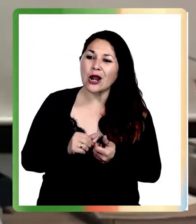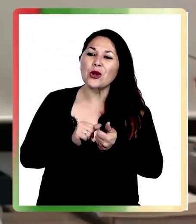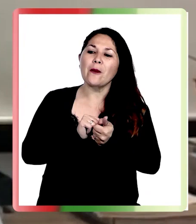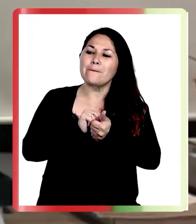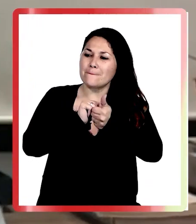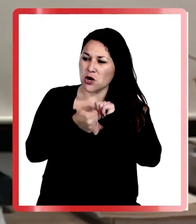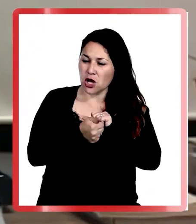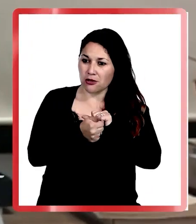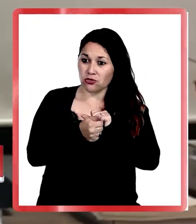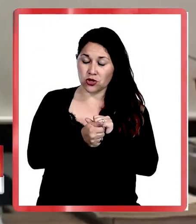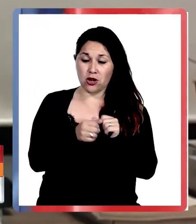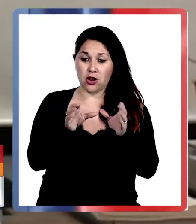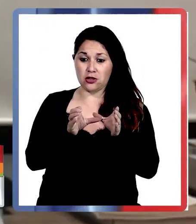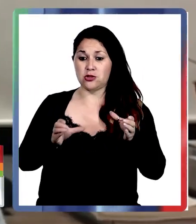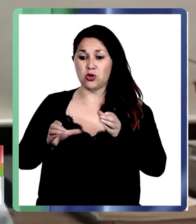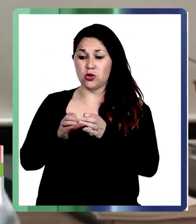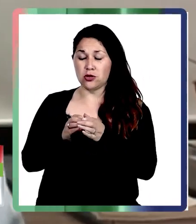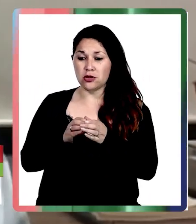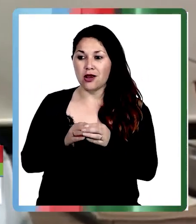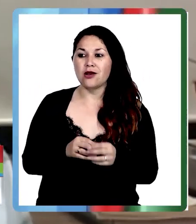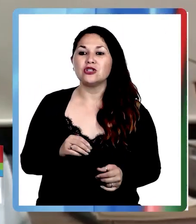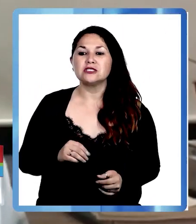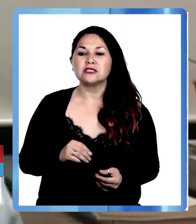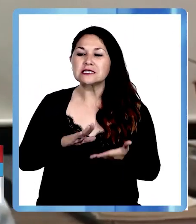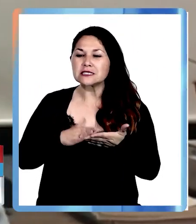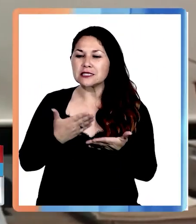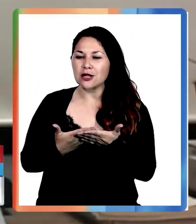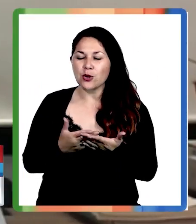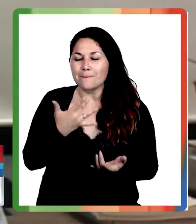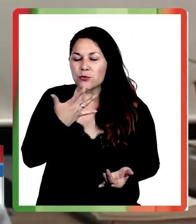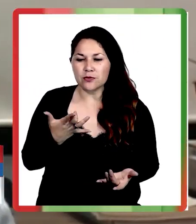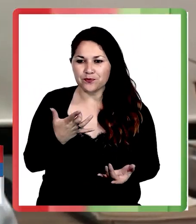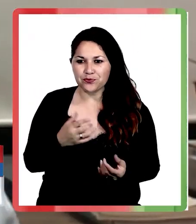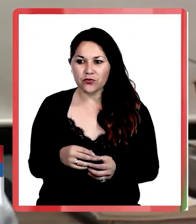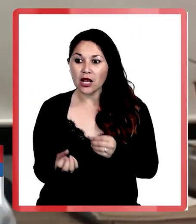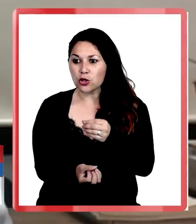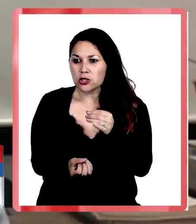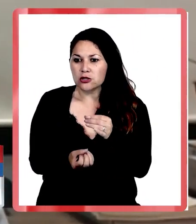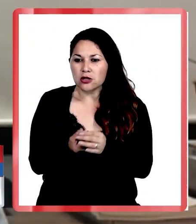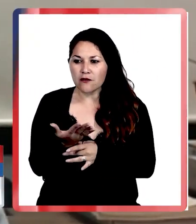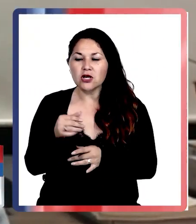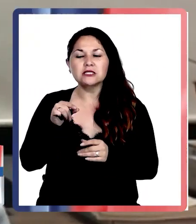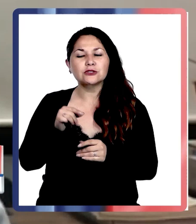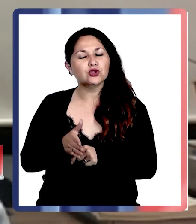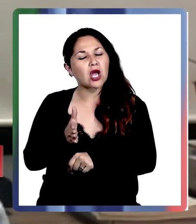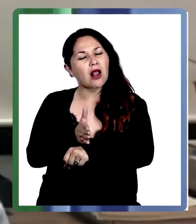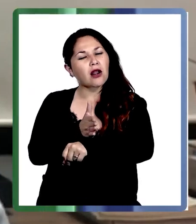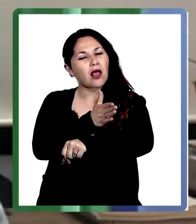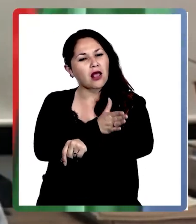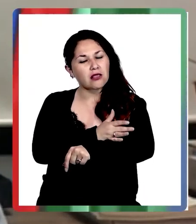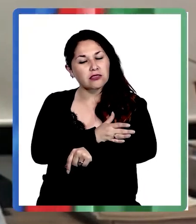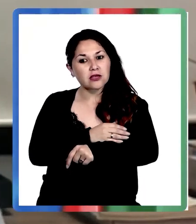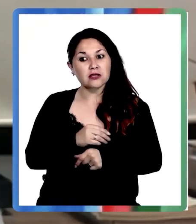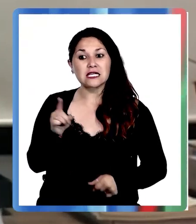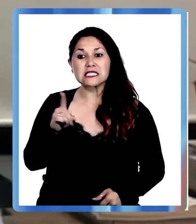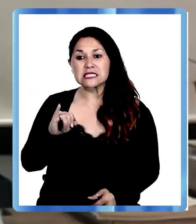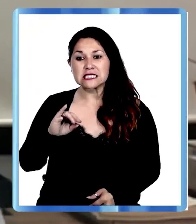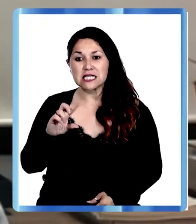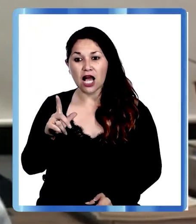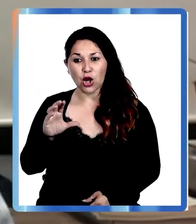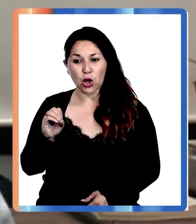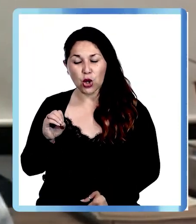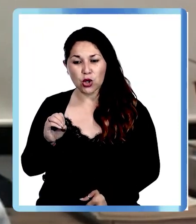Código Sanitario, que lo renovemos. El Código Sanitario originalmente es del